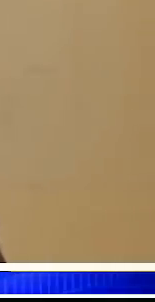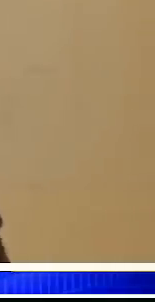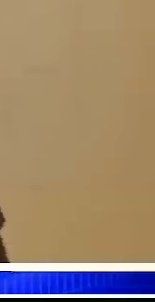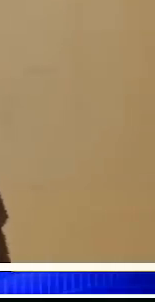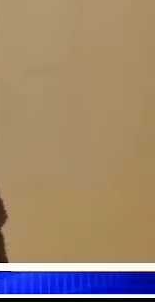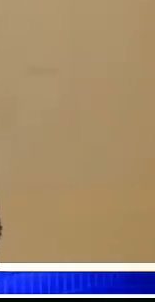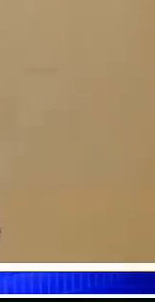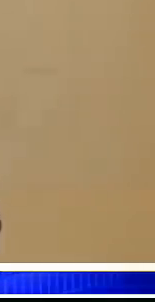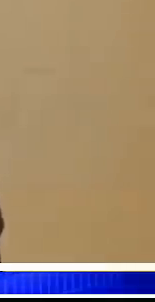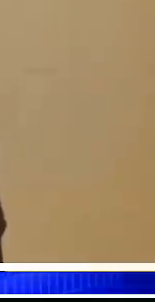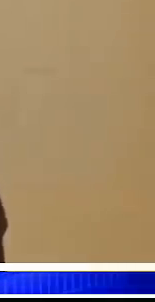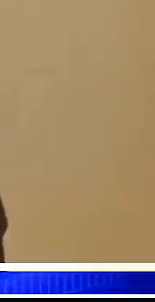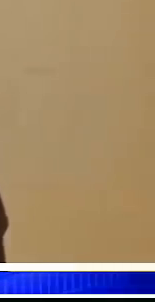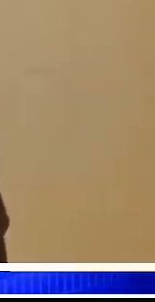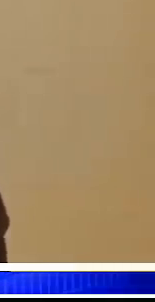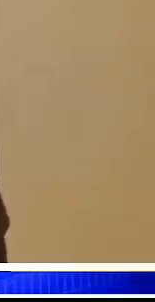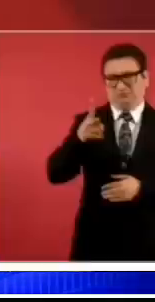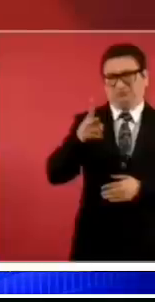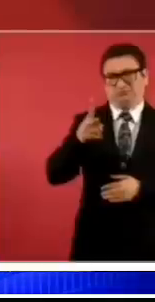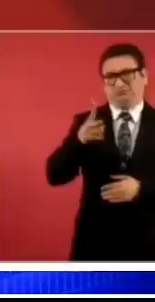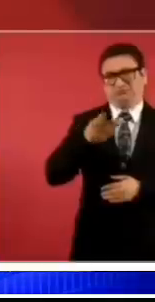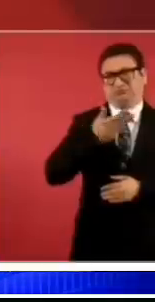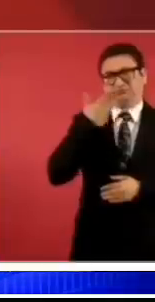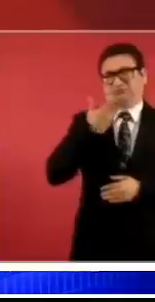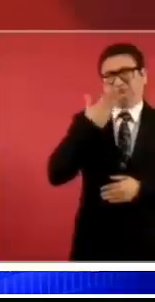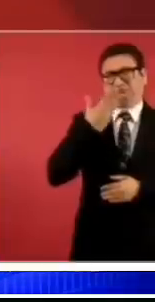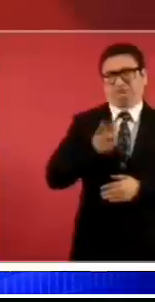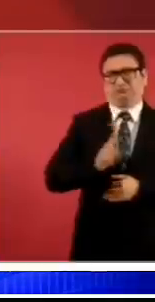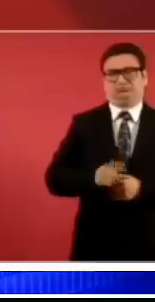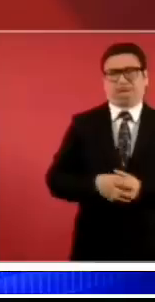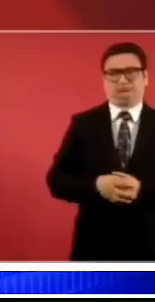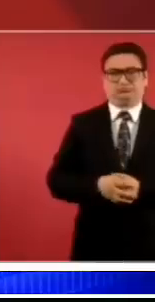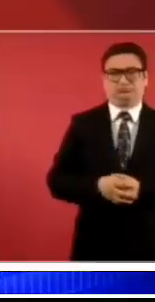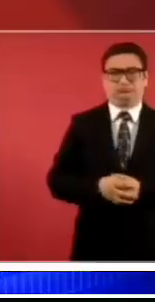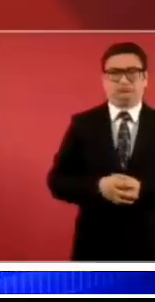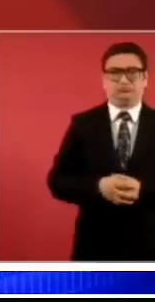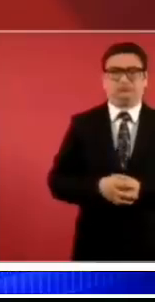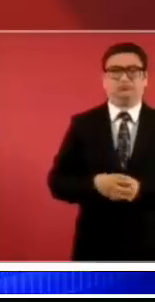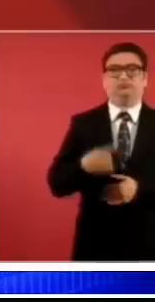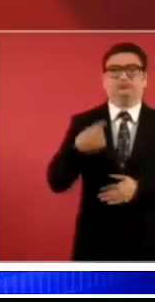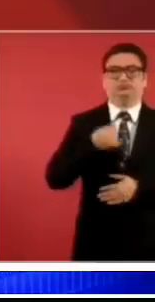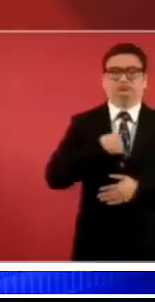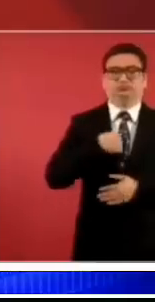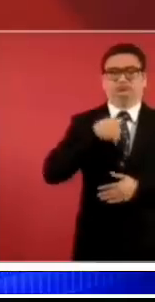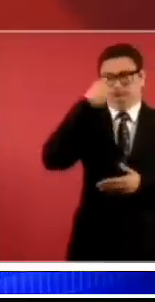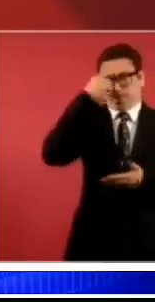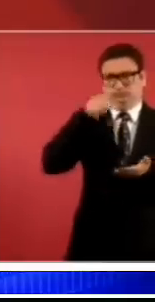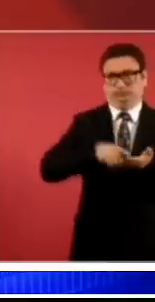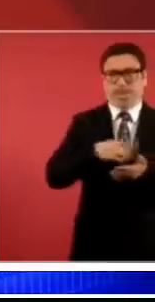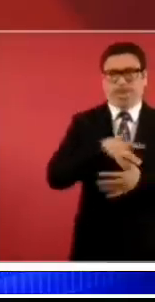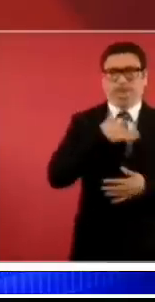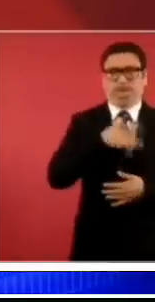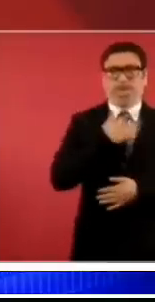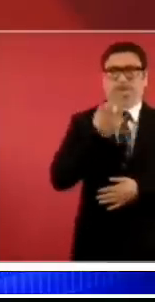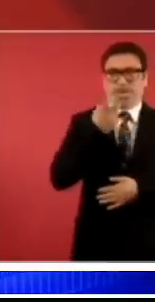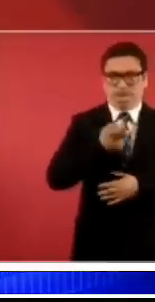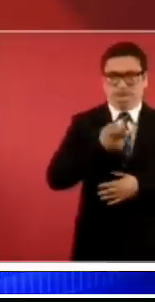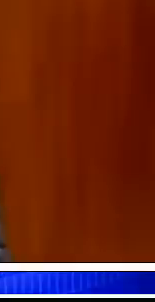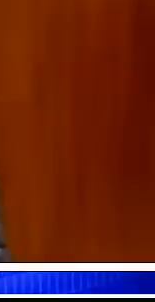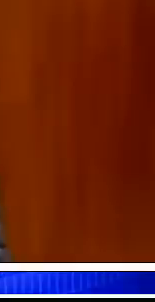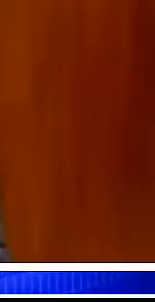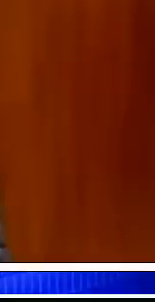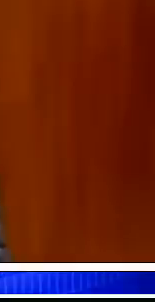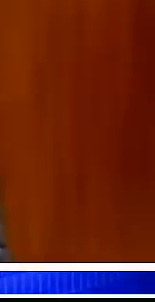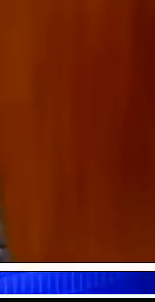también del presidente López Obrador que habla sobre las investigaciones en contra de Cabeza de Vaca y evidentemente también